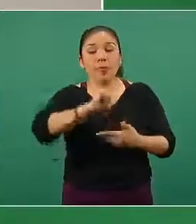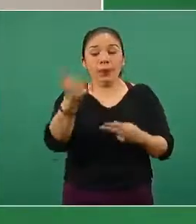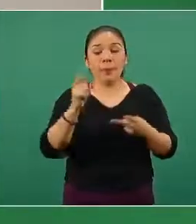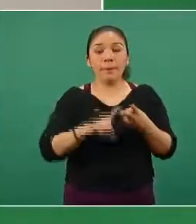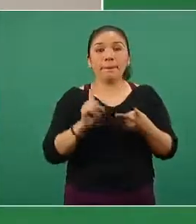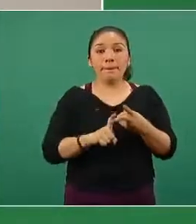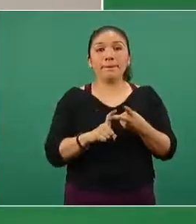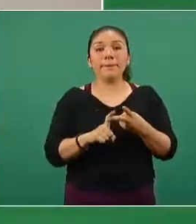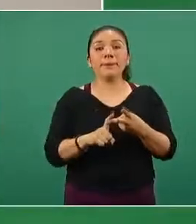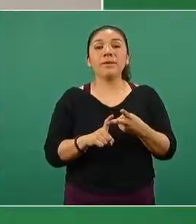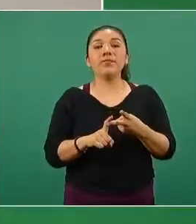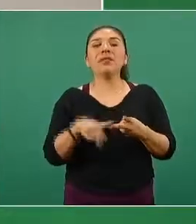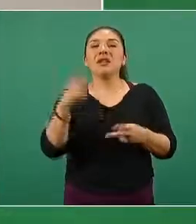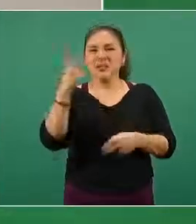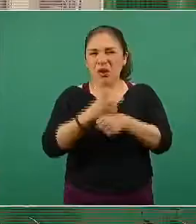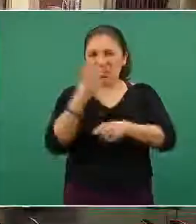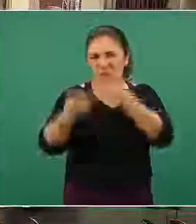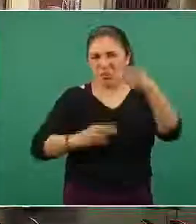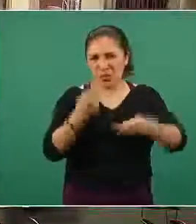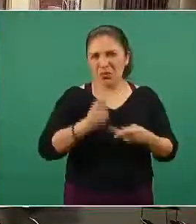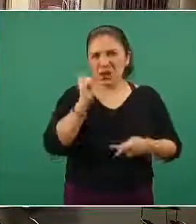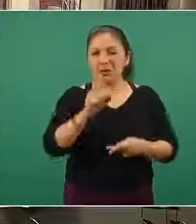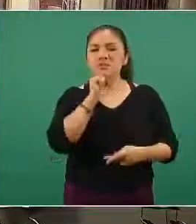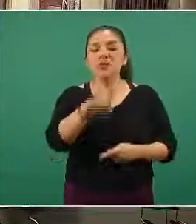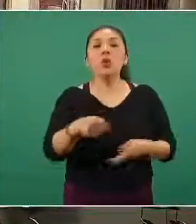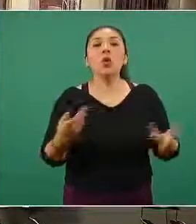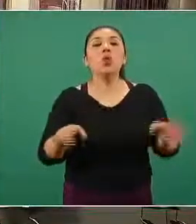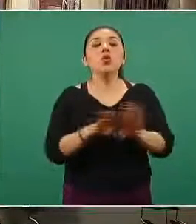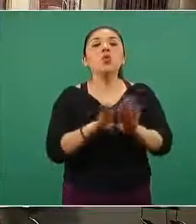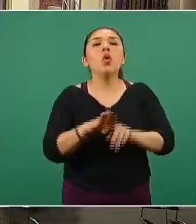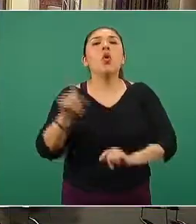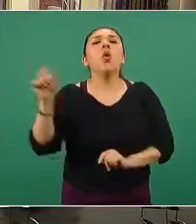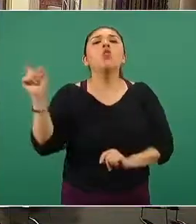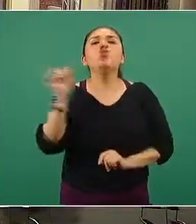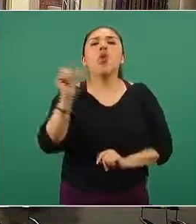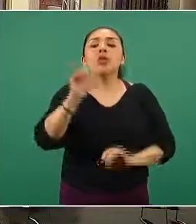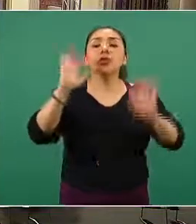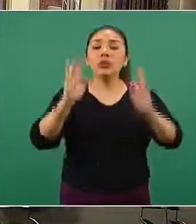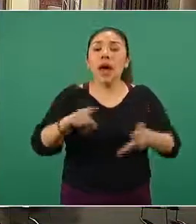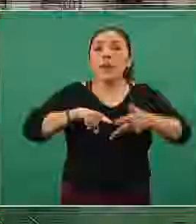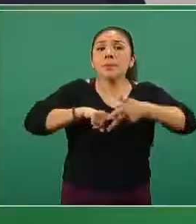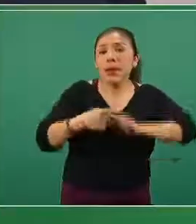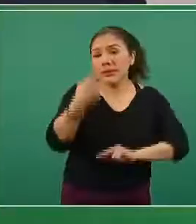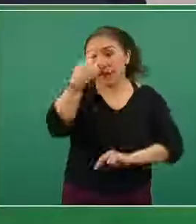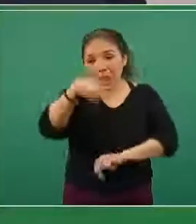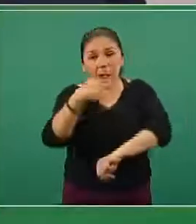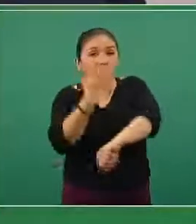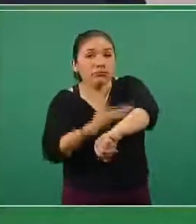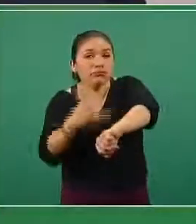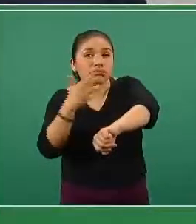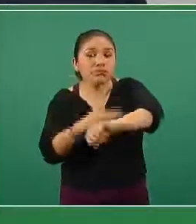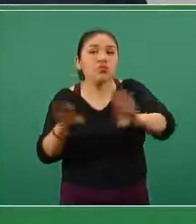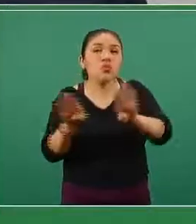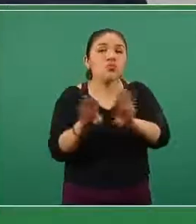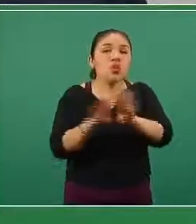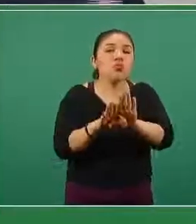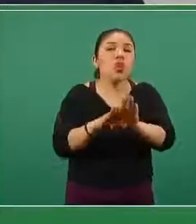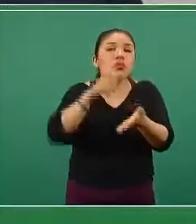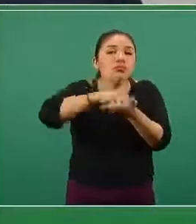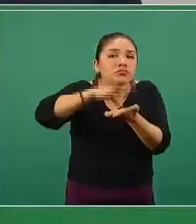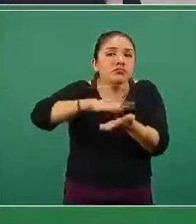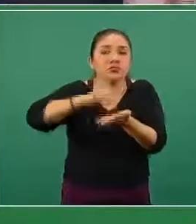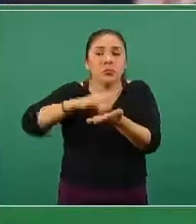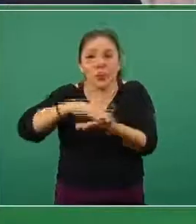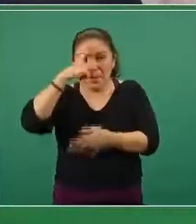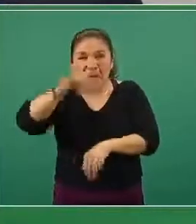esto con la segunda pregunta, que sería entonces justo en qué momento inicia o cómo va a estar la estrategia del